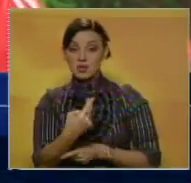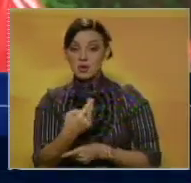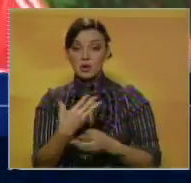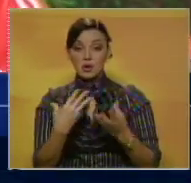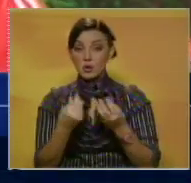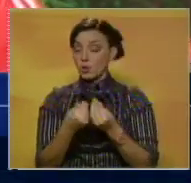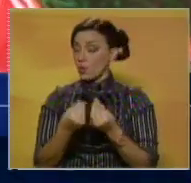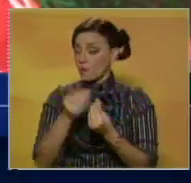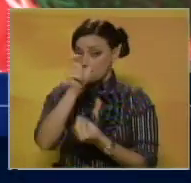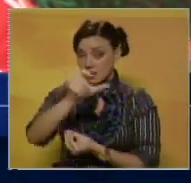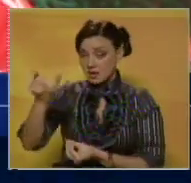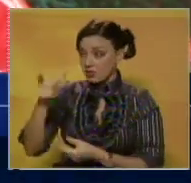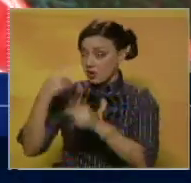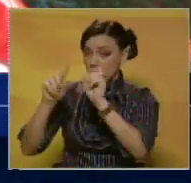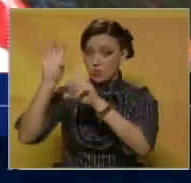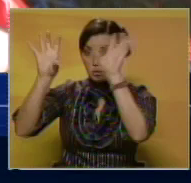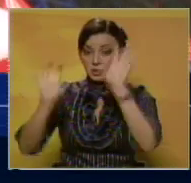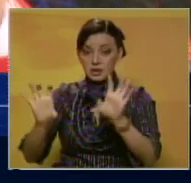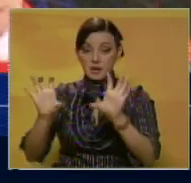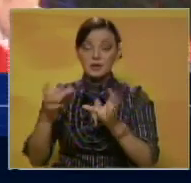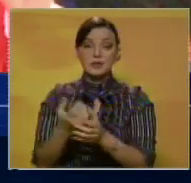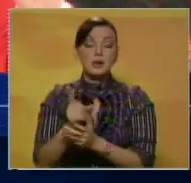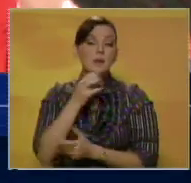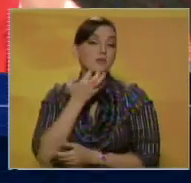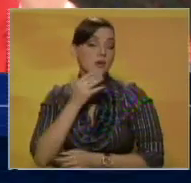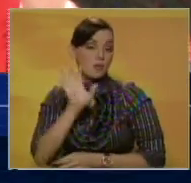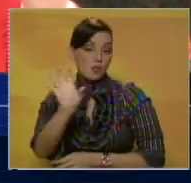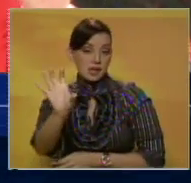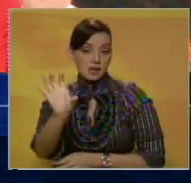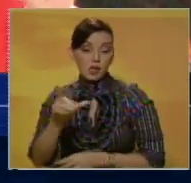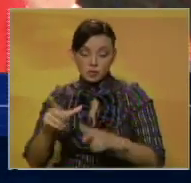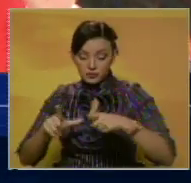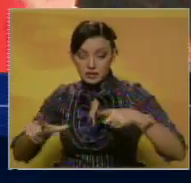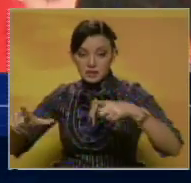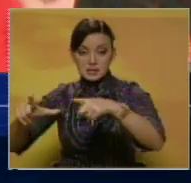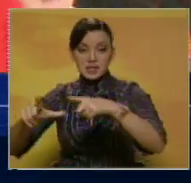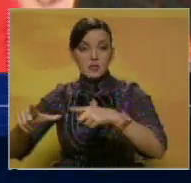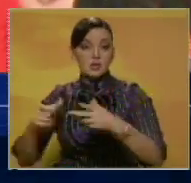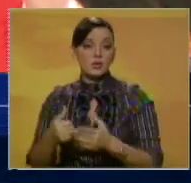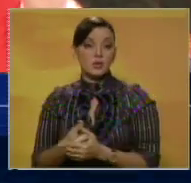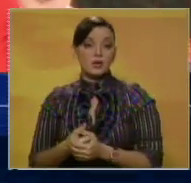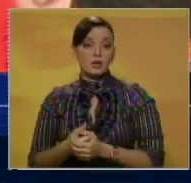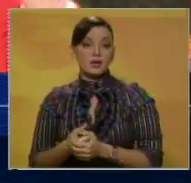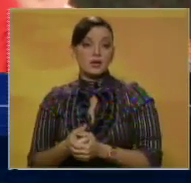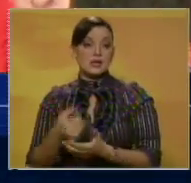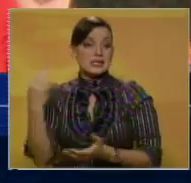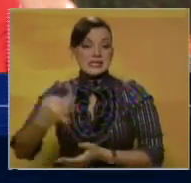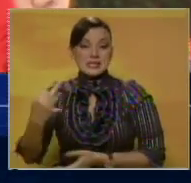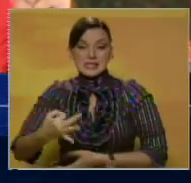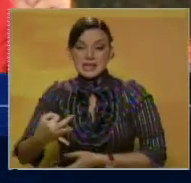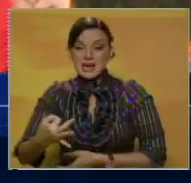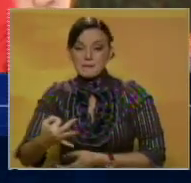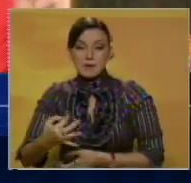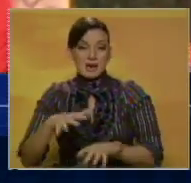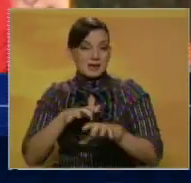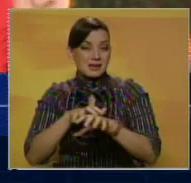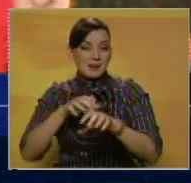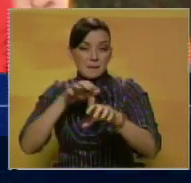y candidatas en algunos estados, en un estado, por ejemplo, en un circuito normalmente ganado por el